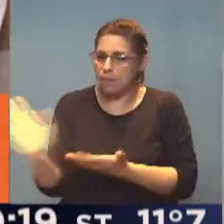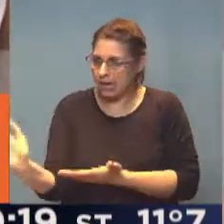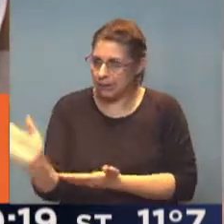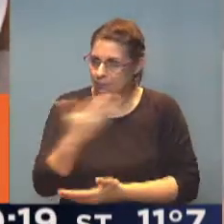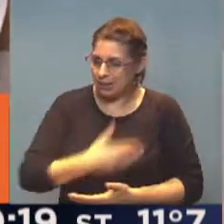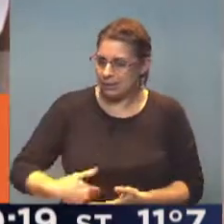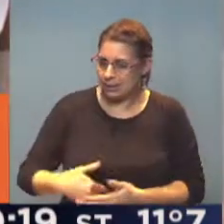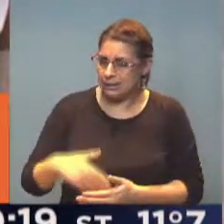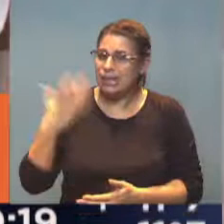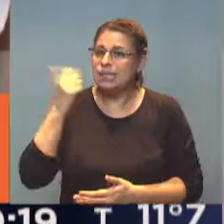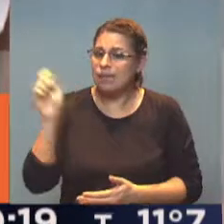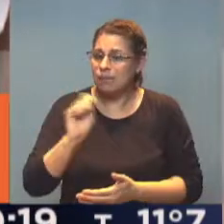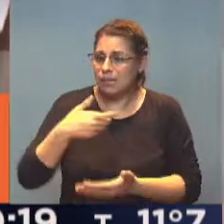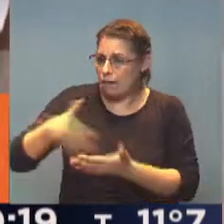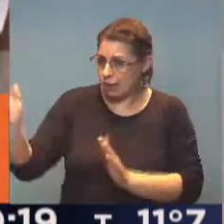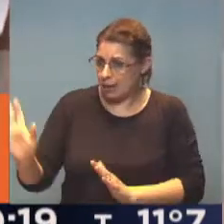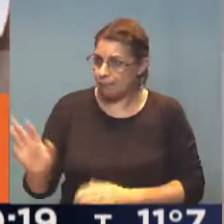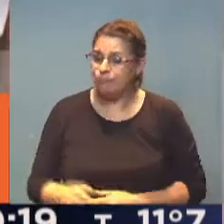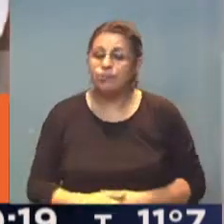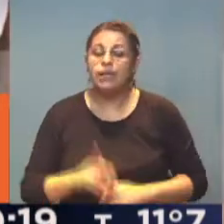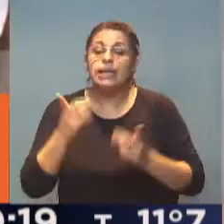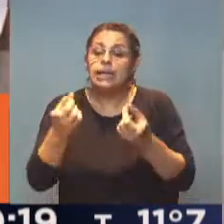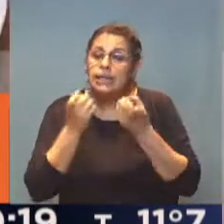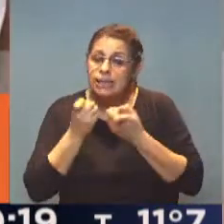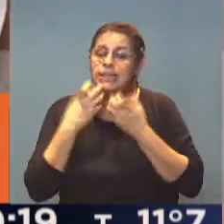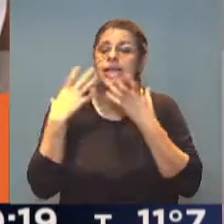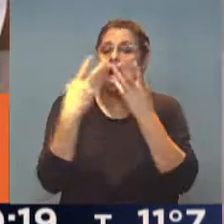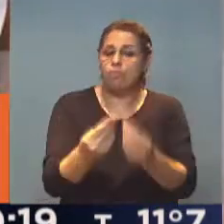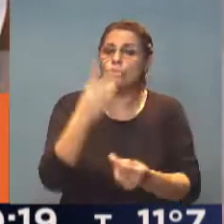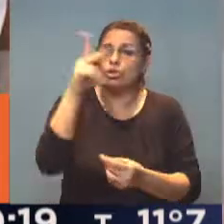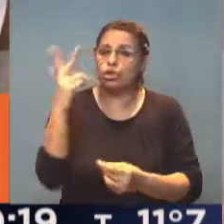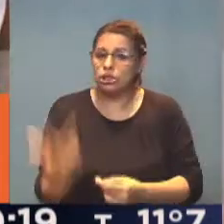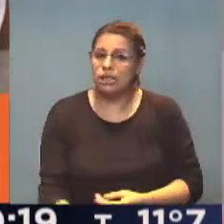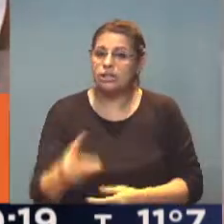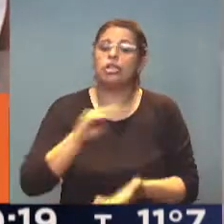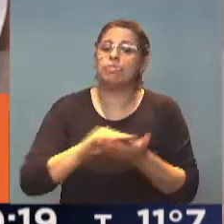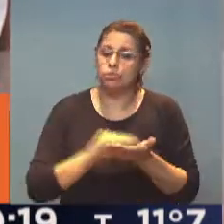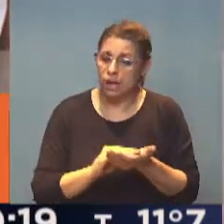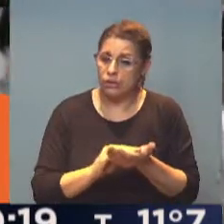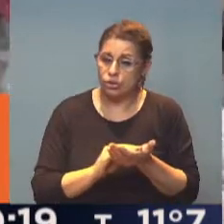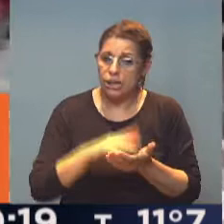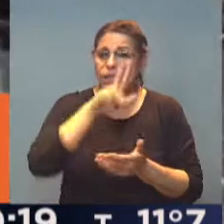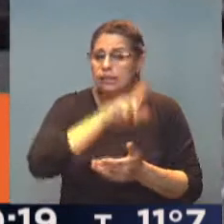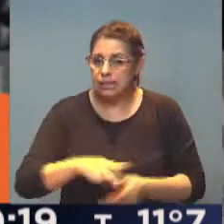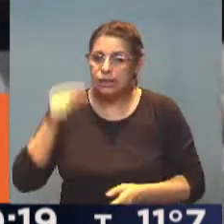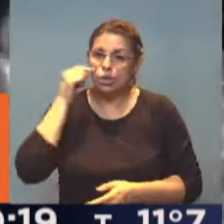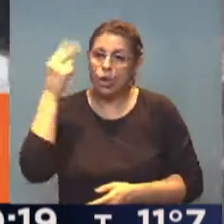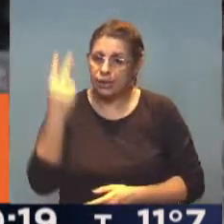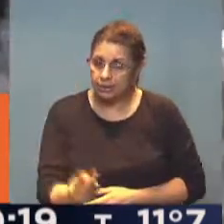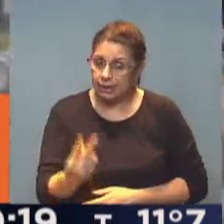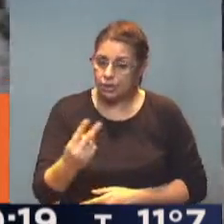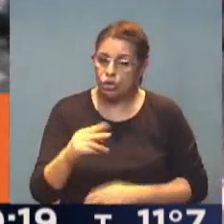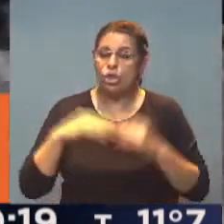cargo por 6 meses. Para ello se necesita el apoyo de 2/3 de la Cámara, 342 de